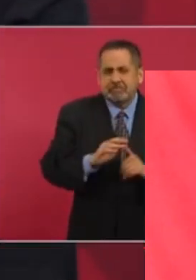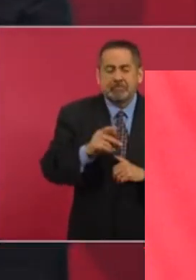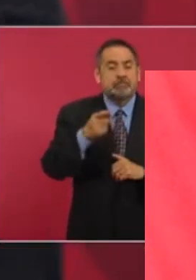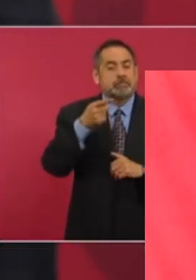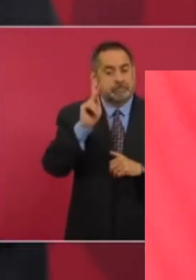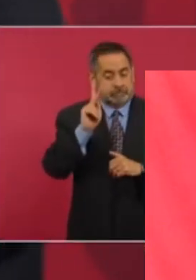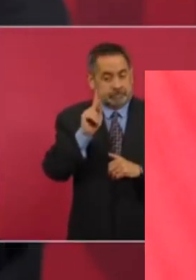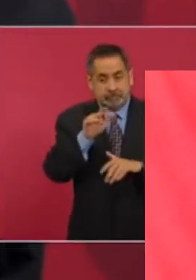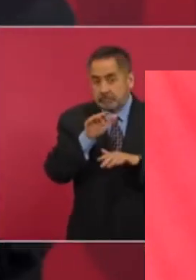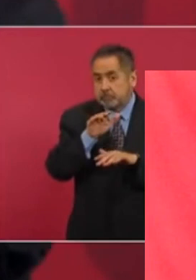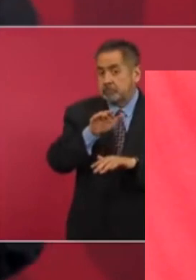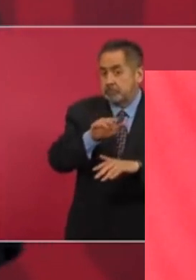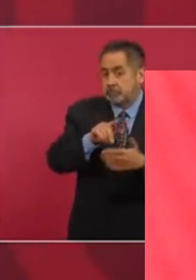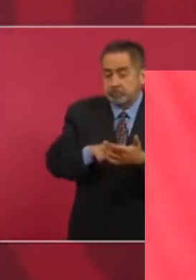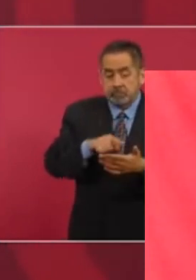ya cuando se trata